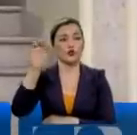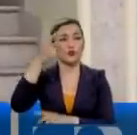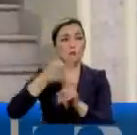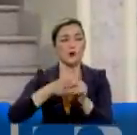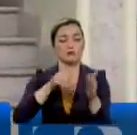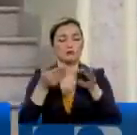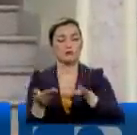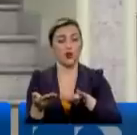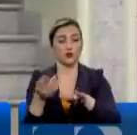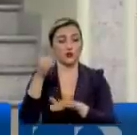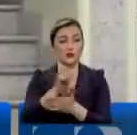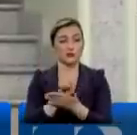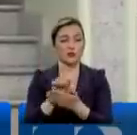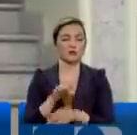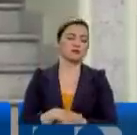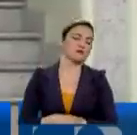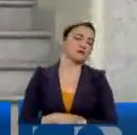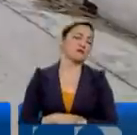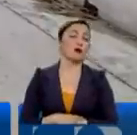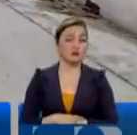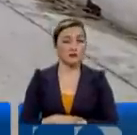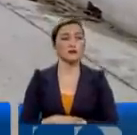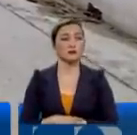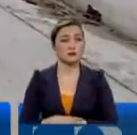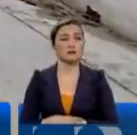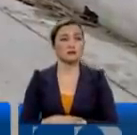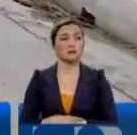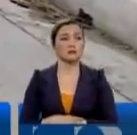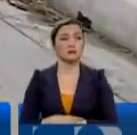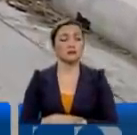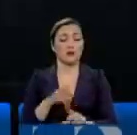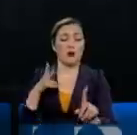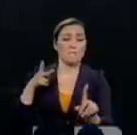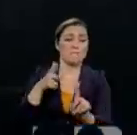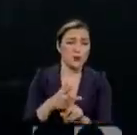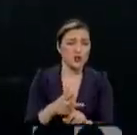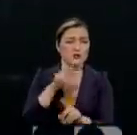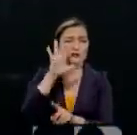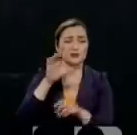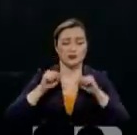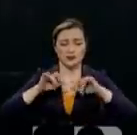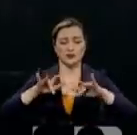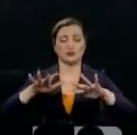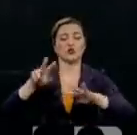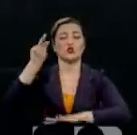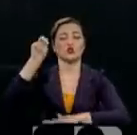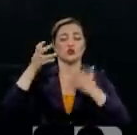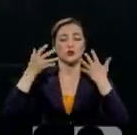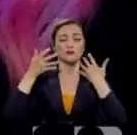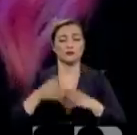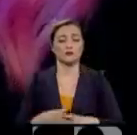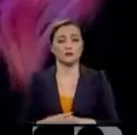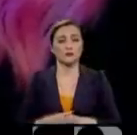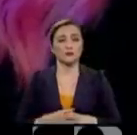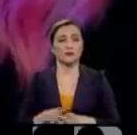fallecido. Permaneció una semana en coma tras sufrir el accidente de tránsito el 5 de septiembre en Urdesa, norte de Guayaquil.